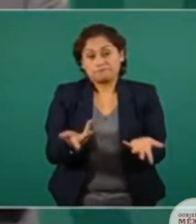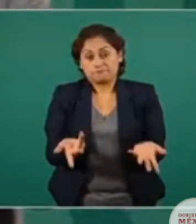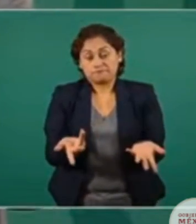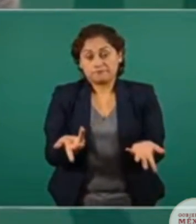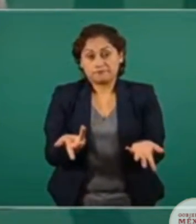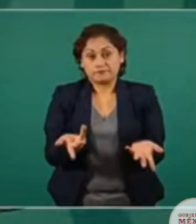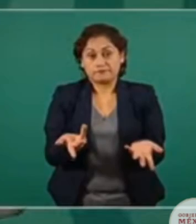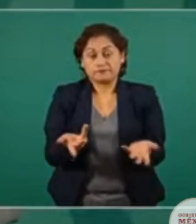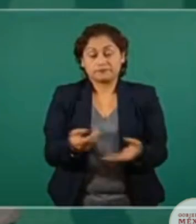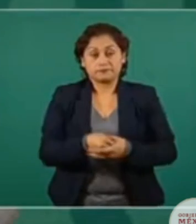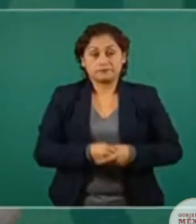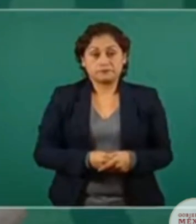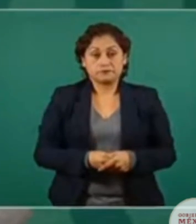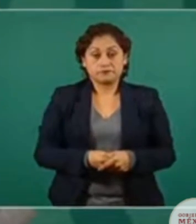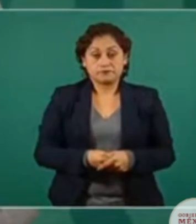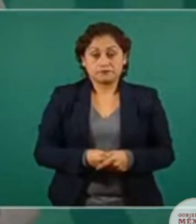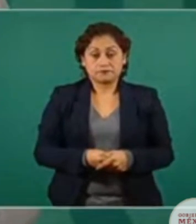el poner un